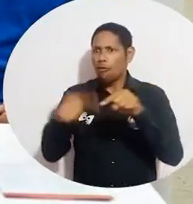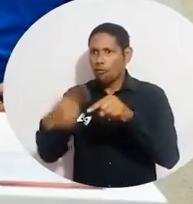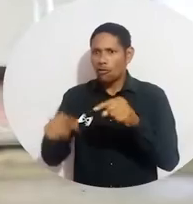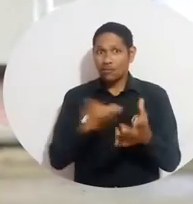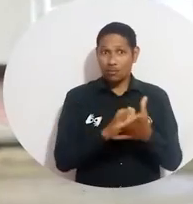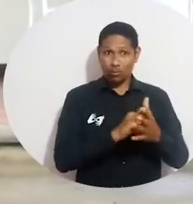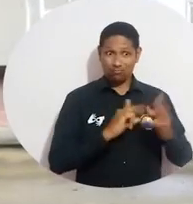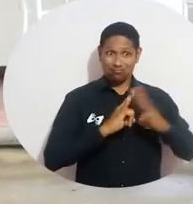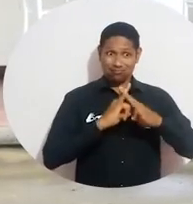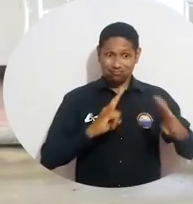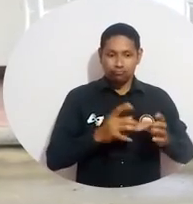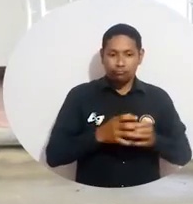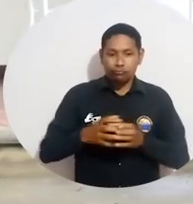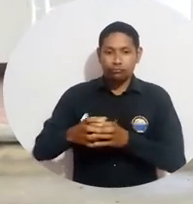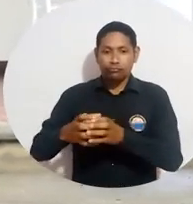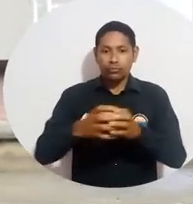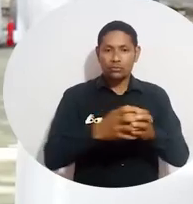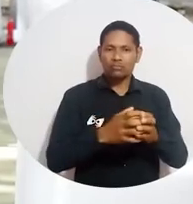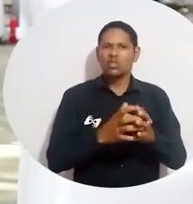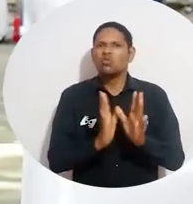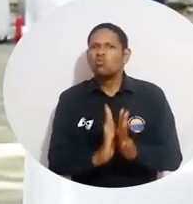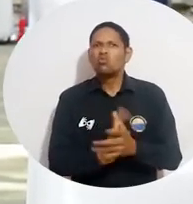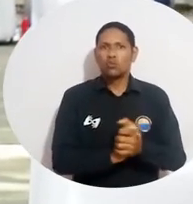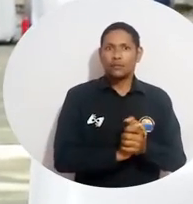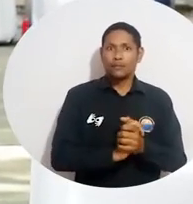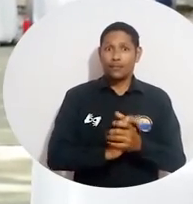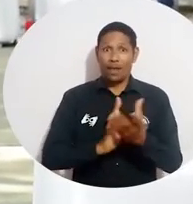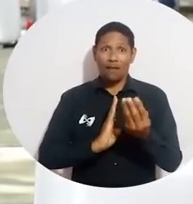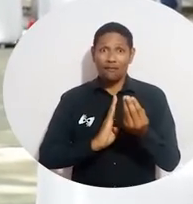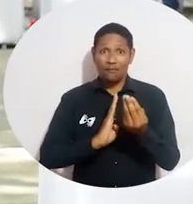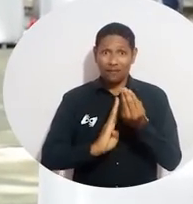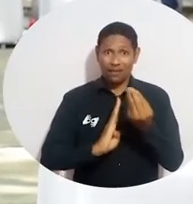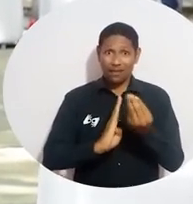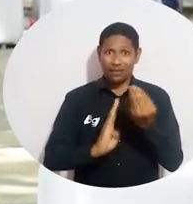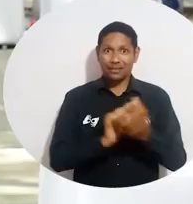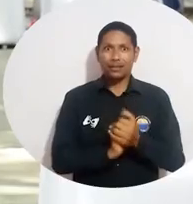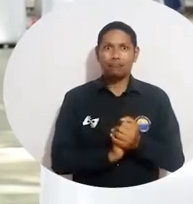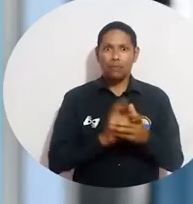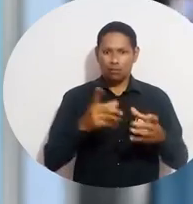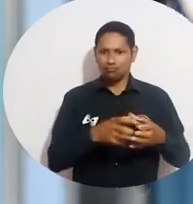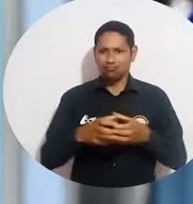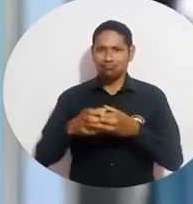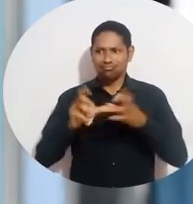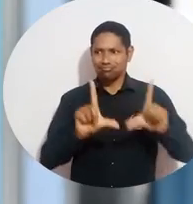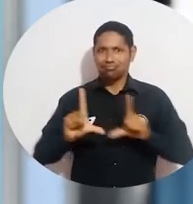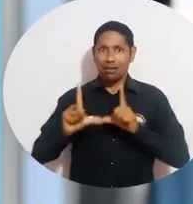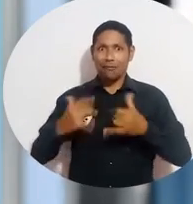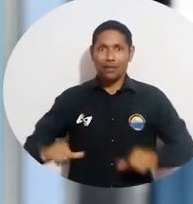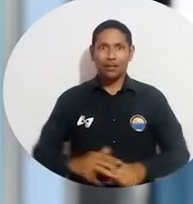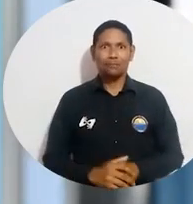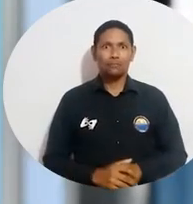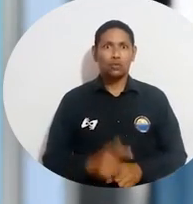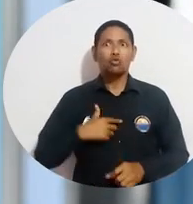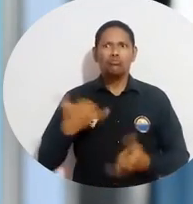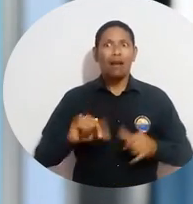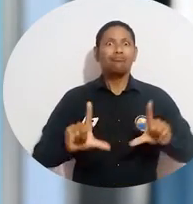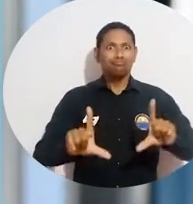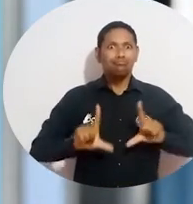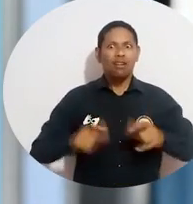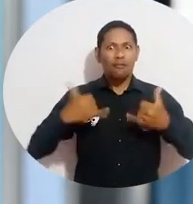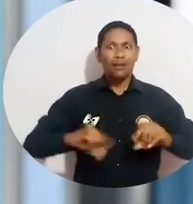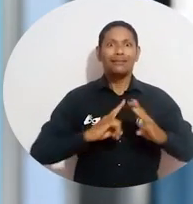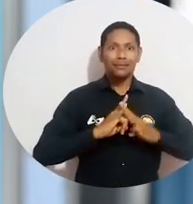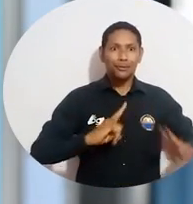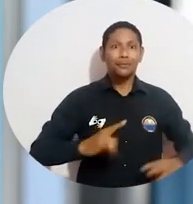diferentes dependencias del Alma Mater, como Bienestar Universitario y Centro de Egresados. Pues me siento muy contenta por ser egresada acá,